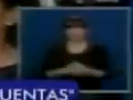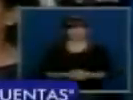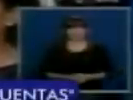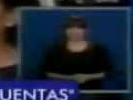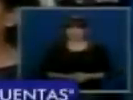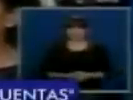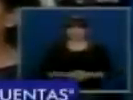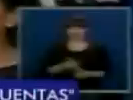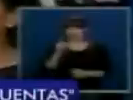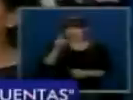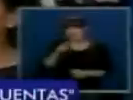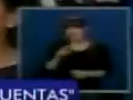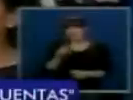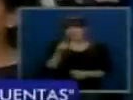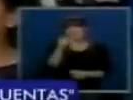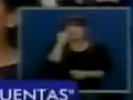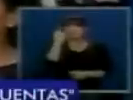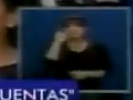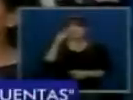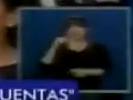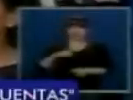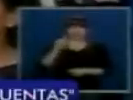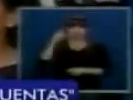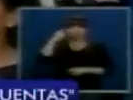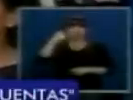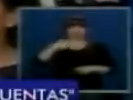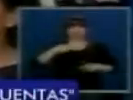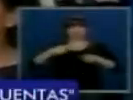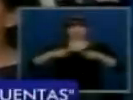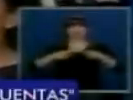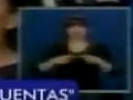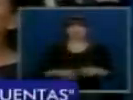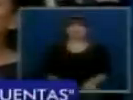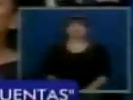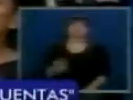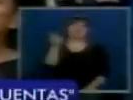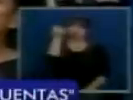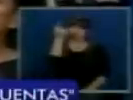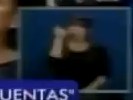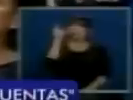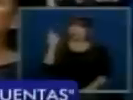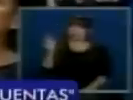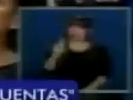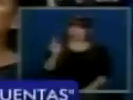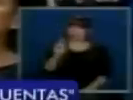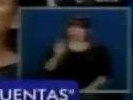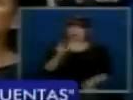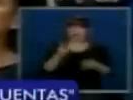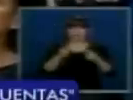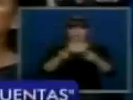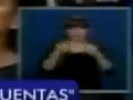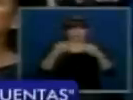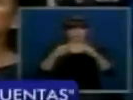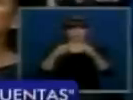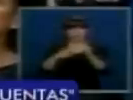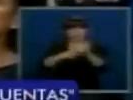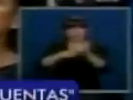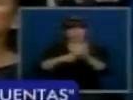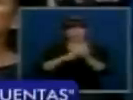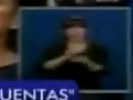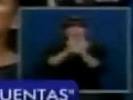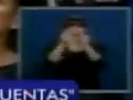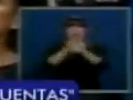por qué serlo para la administración que presido. Es comprensible la urgencia y vehemencia con la que se demandan acciones